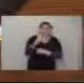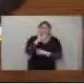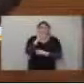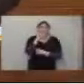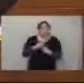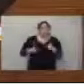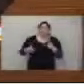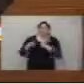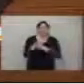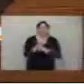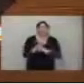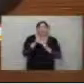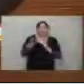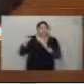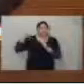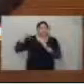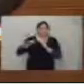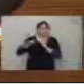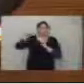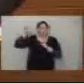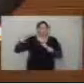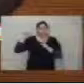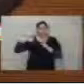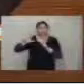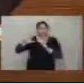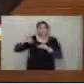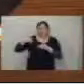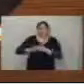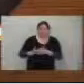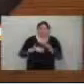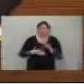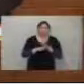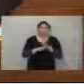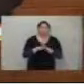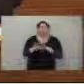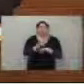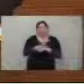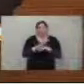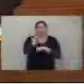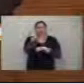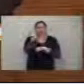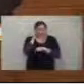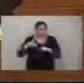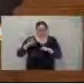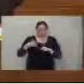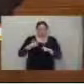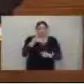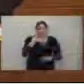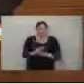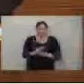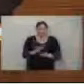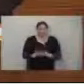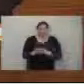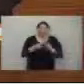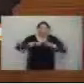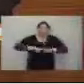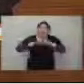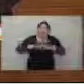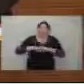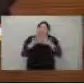seguirá estando, como queda de manifiesto en los criterios indicados por la consejera para el nuevo mapa escolar. Analizando el texto de su moción, solo